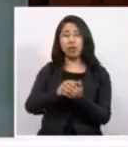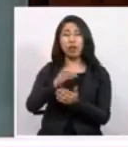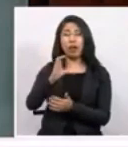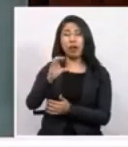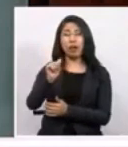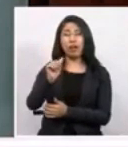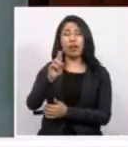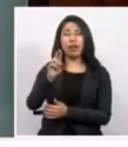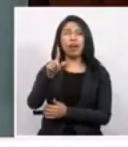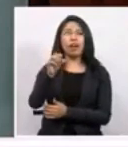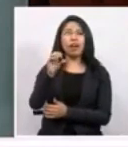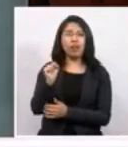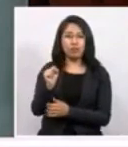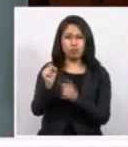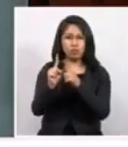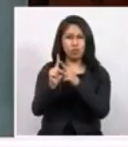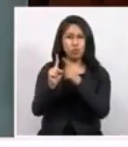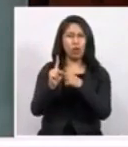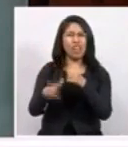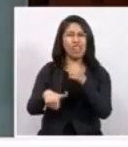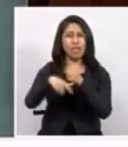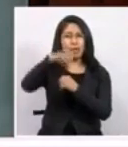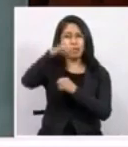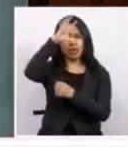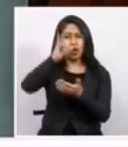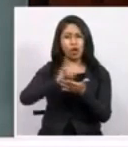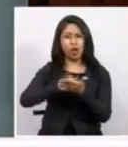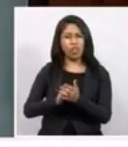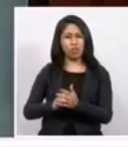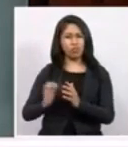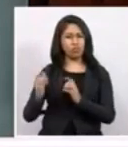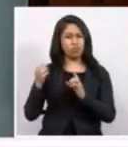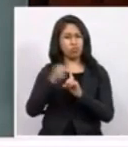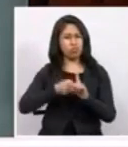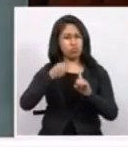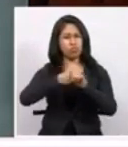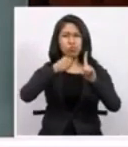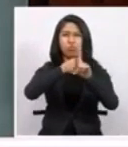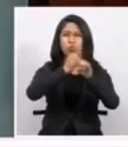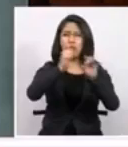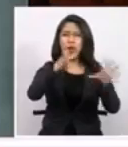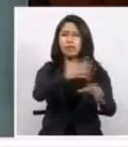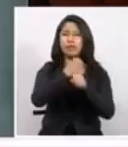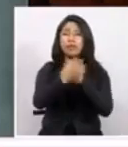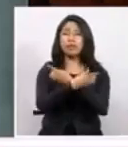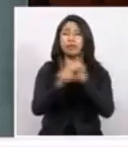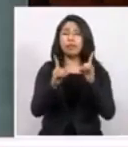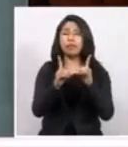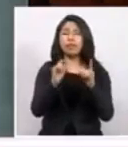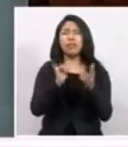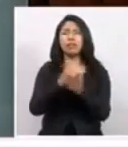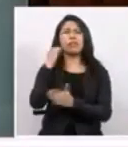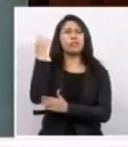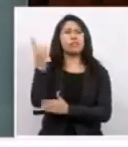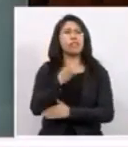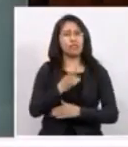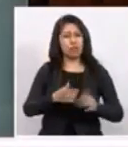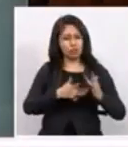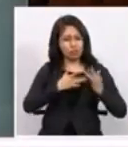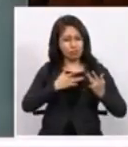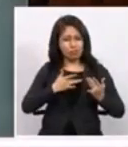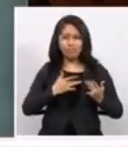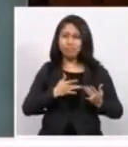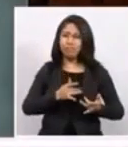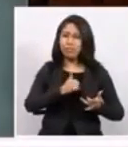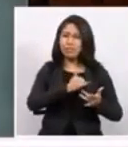Gutiérrez Luna, gran dirigente minero que luchó con valentía por la recuperación de la democracia y que siempre vivirá en el corazón